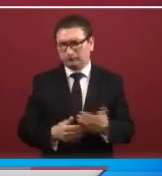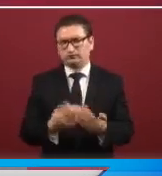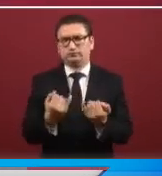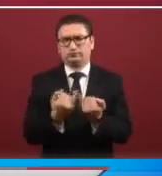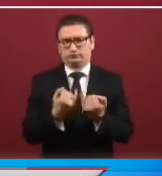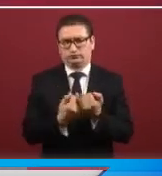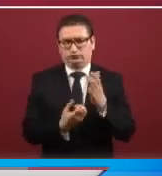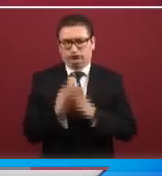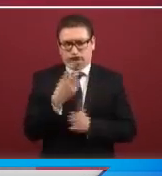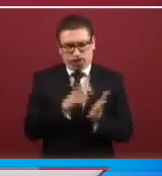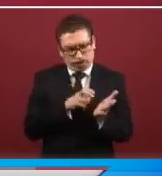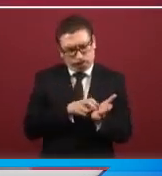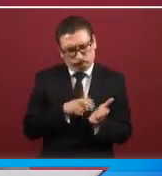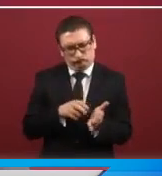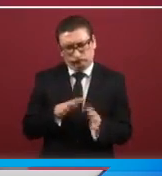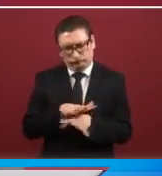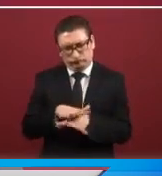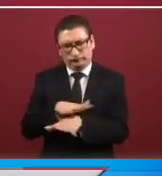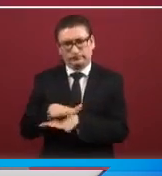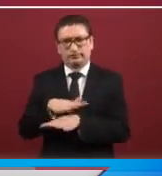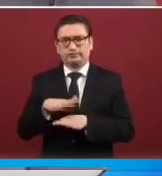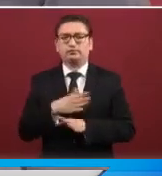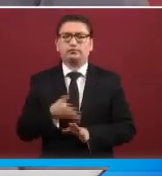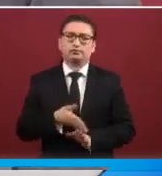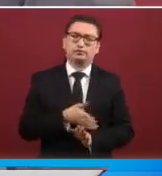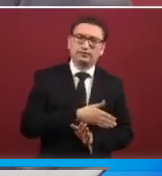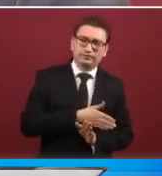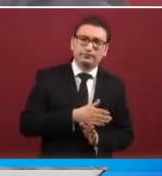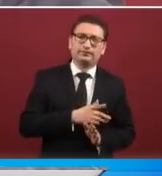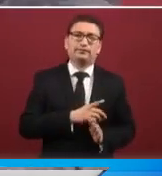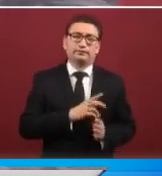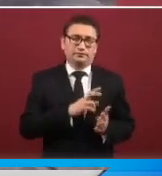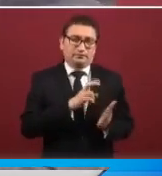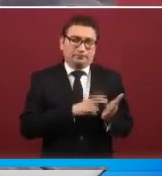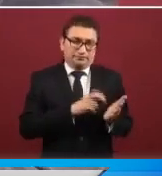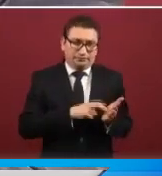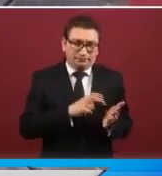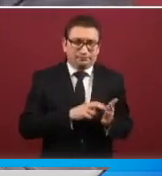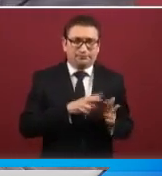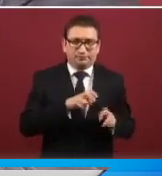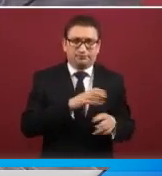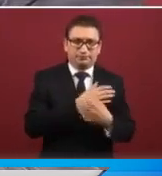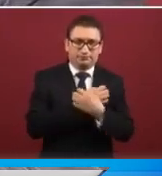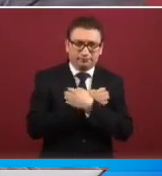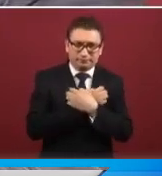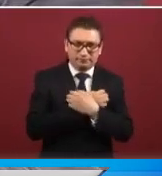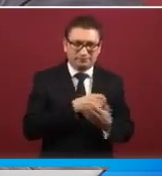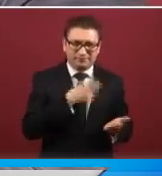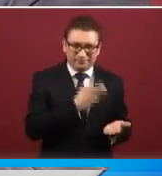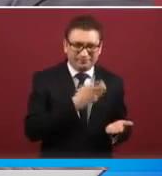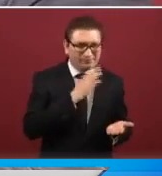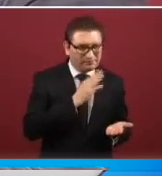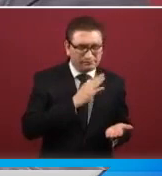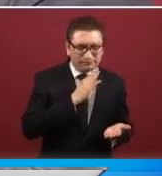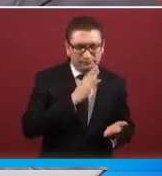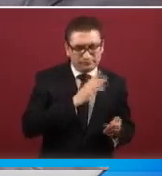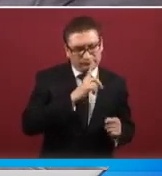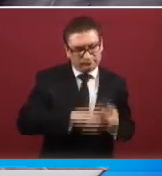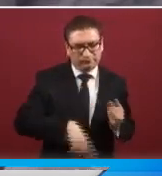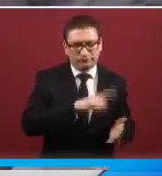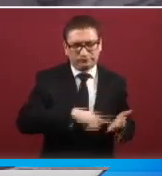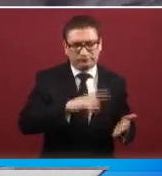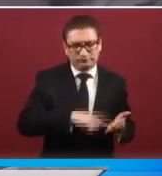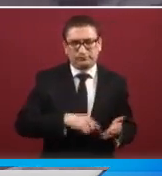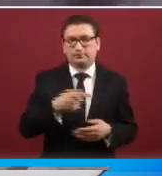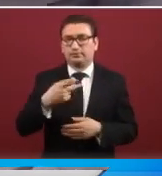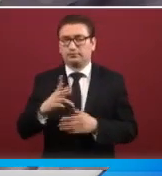nueva reforma. El PAN, que es un partido conservador, se opone a la cancelación a la mal llamada reforma educativa. Esta oposición es natural, ya que es